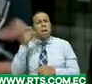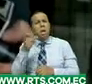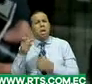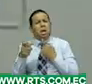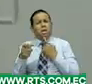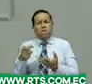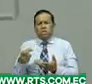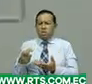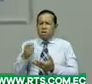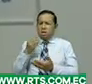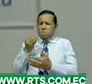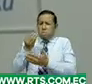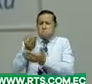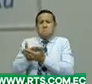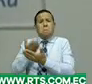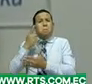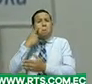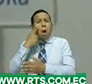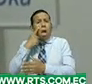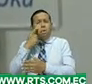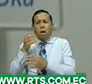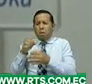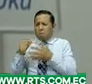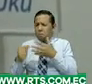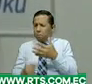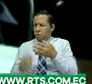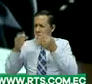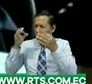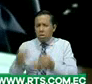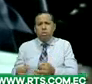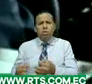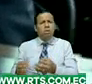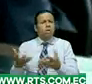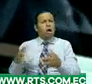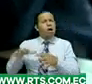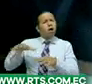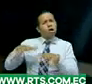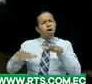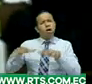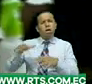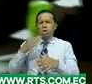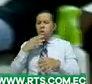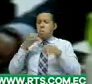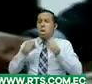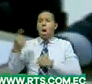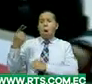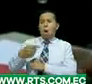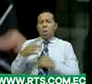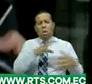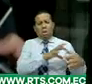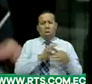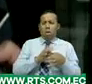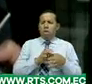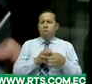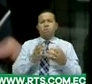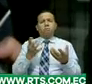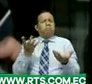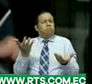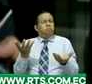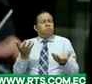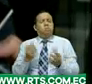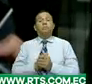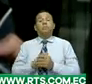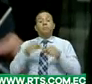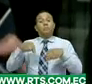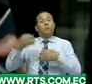de la causa no fueron suficientemente convincentes para que se haya vinculado a su defendido. En esta audiencia de vinculación ha